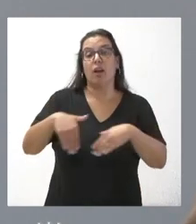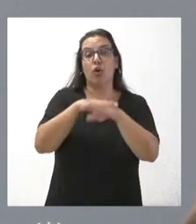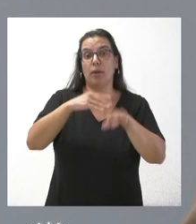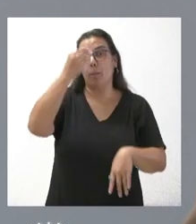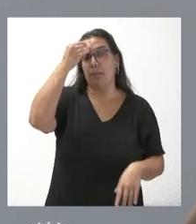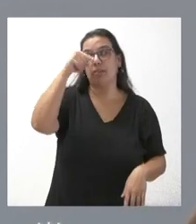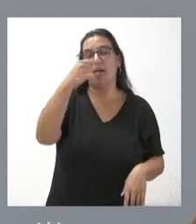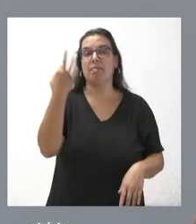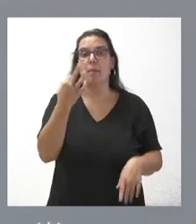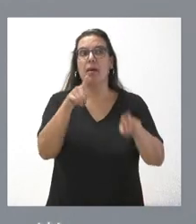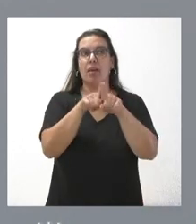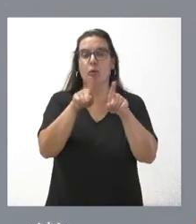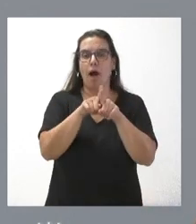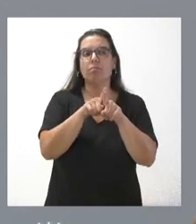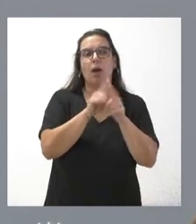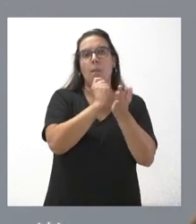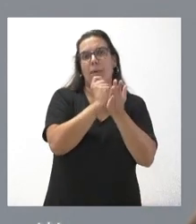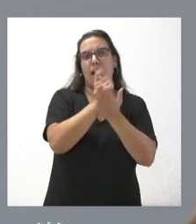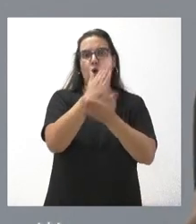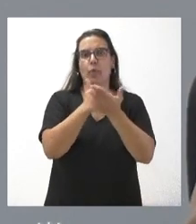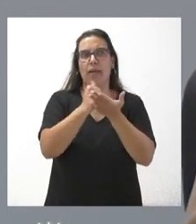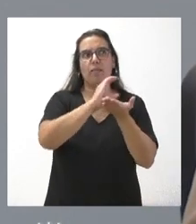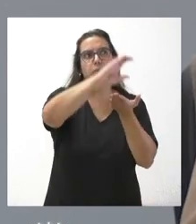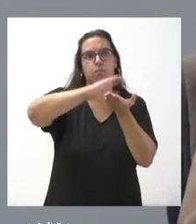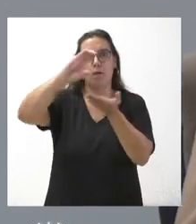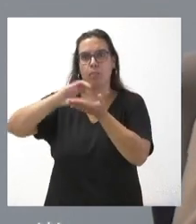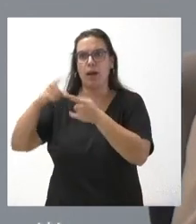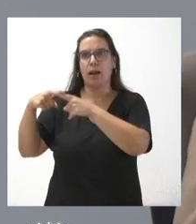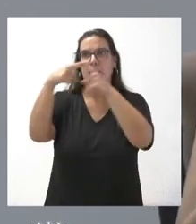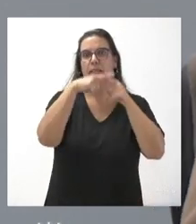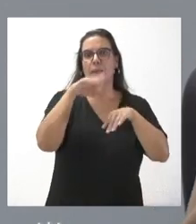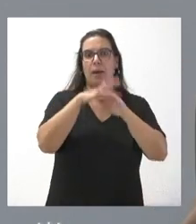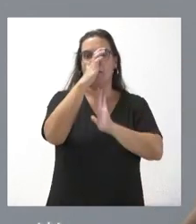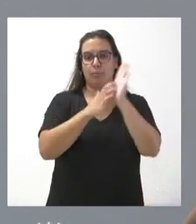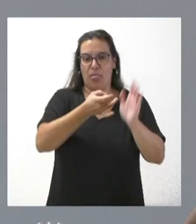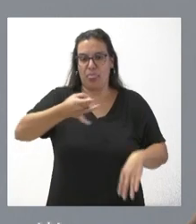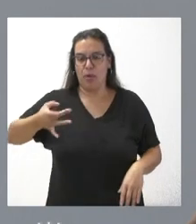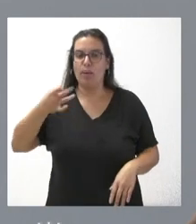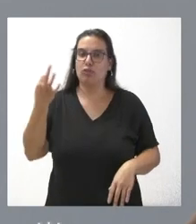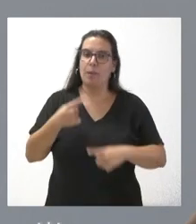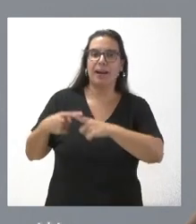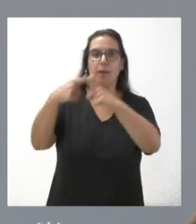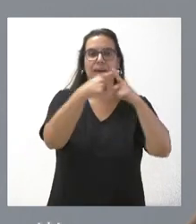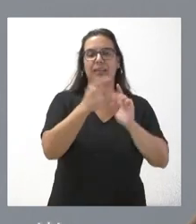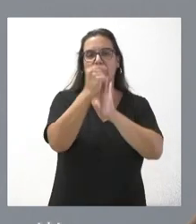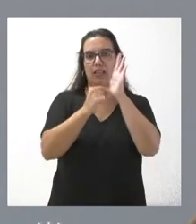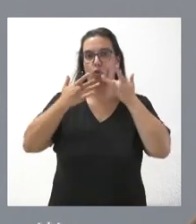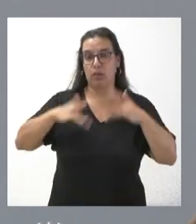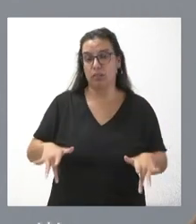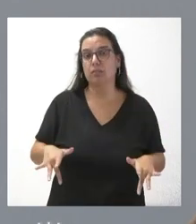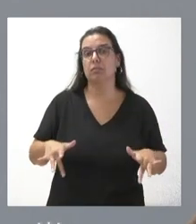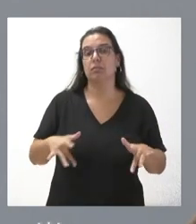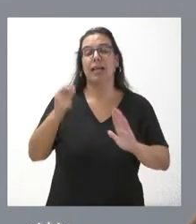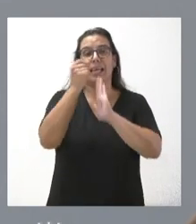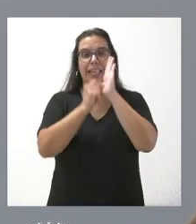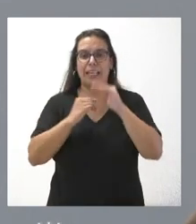hacer una aportación económica para reducir la deuda de las comunidades autónomas, pues esta aportación económica tiene que distribuirse con criterios objetivos, con